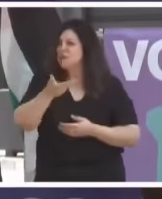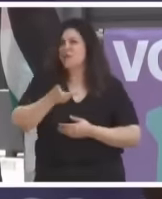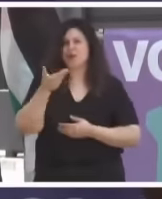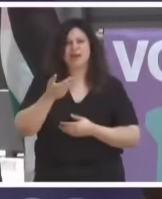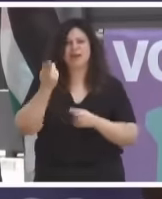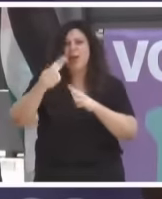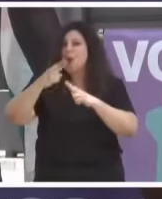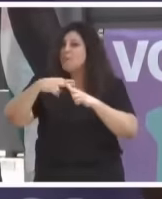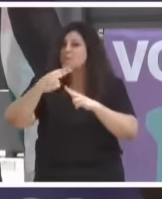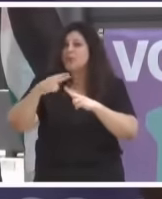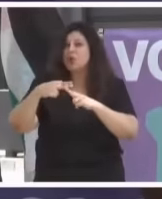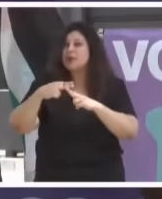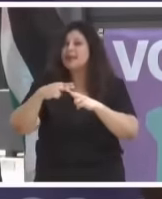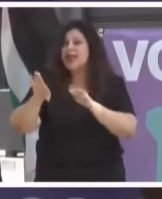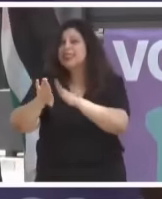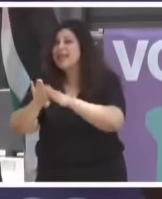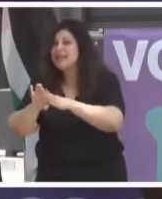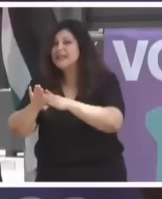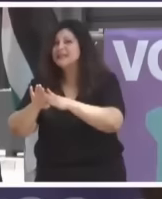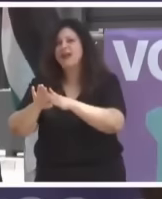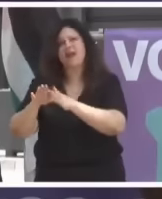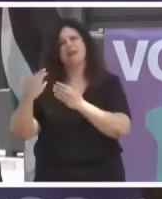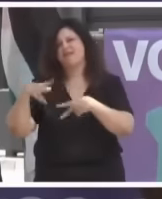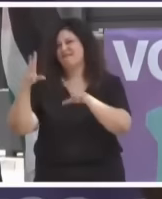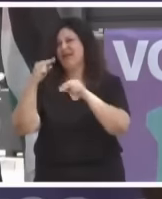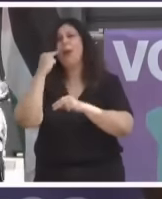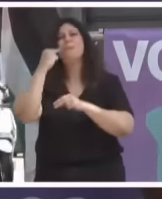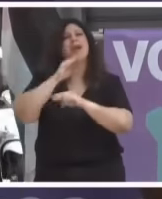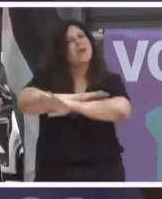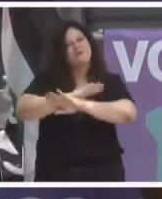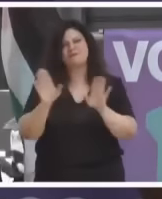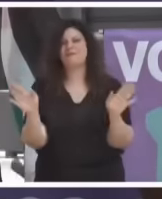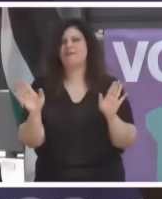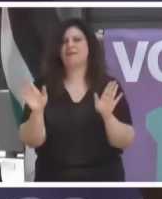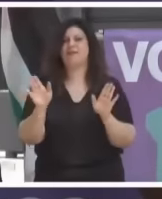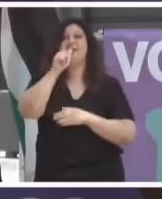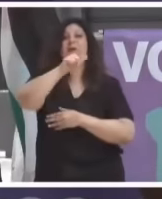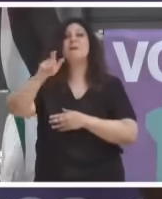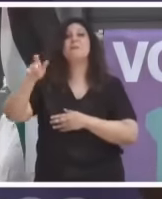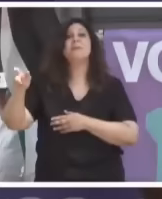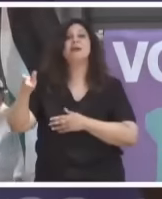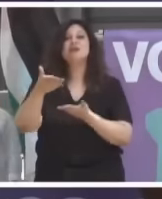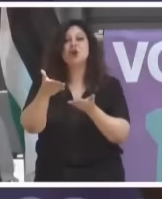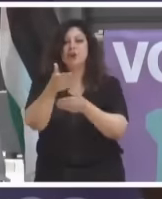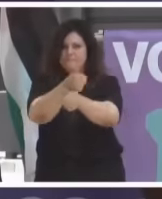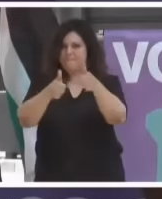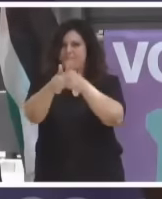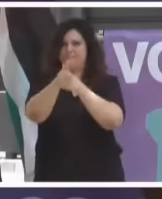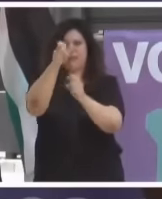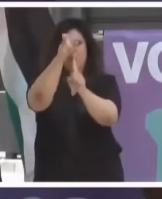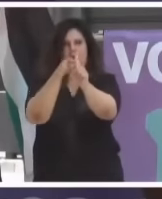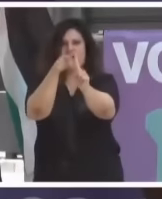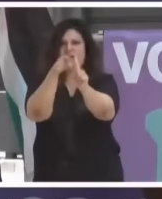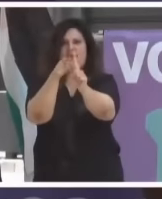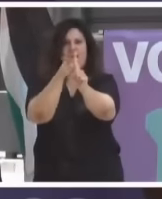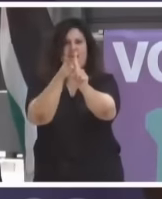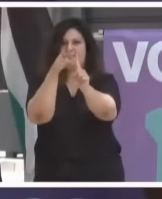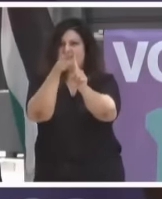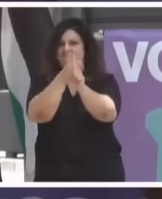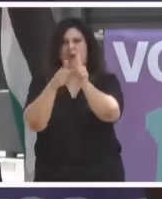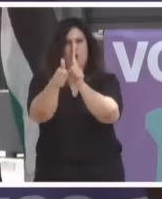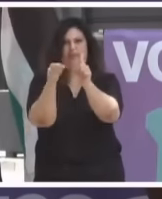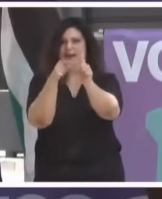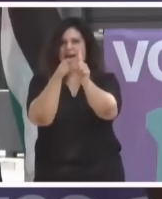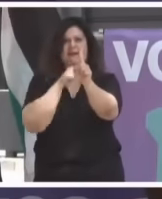las políticas de derecha, el miedo, y poner a la gente en el centro, con valentía,